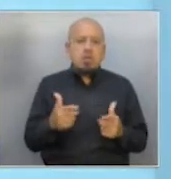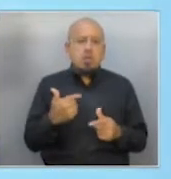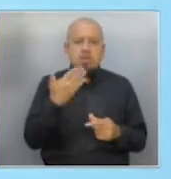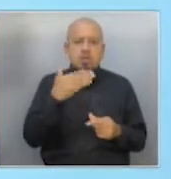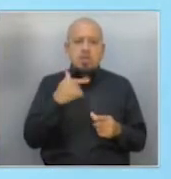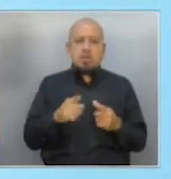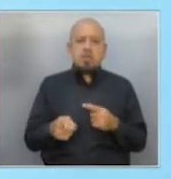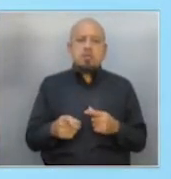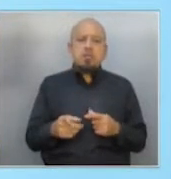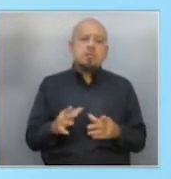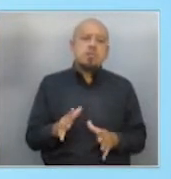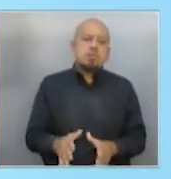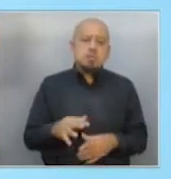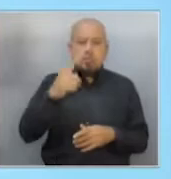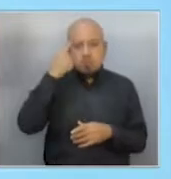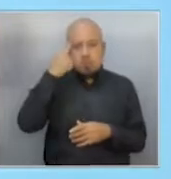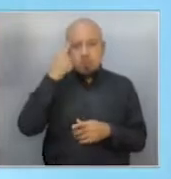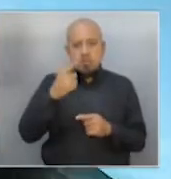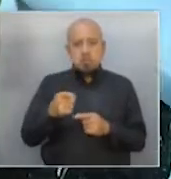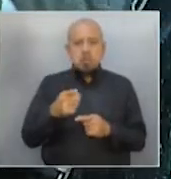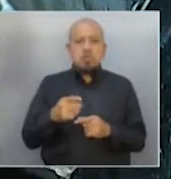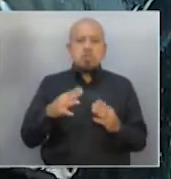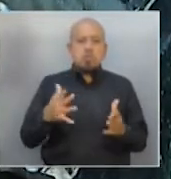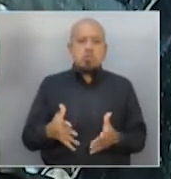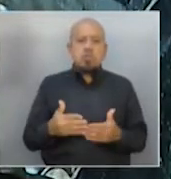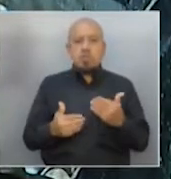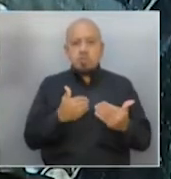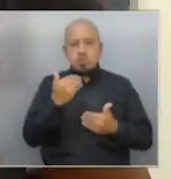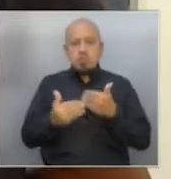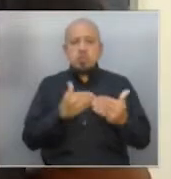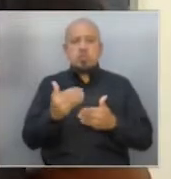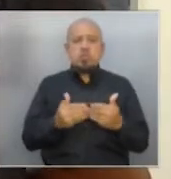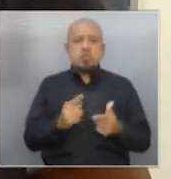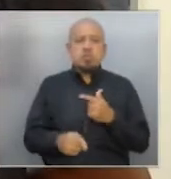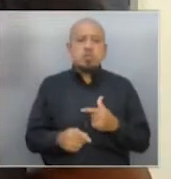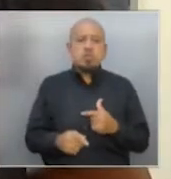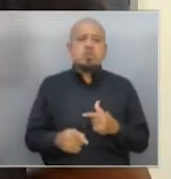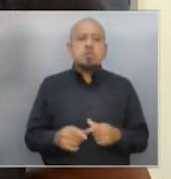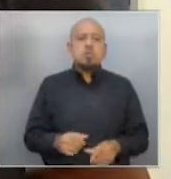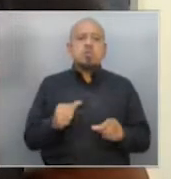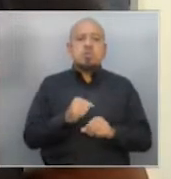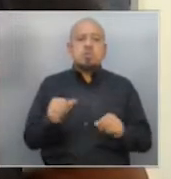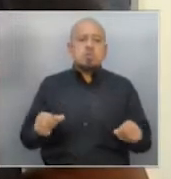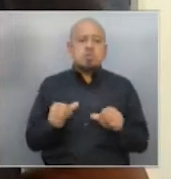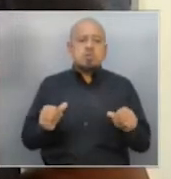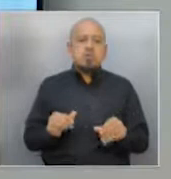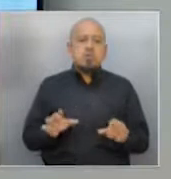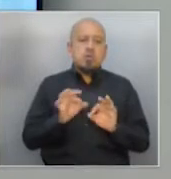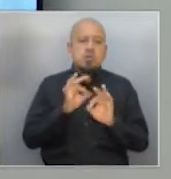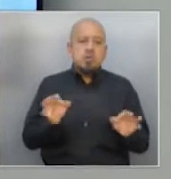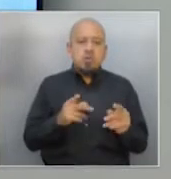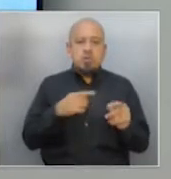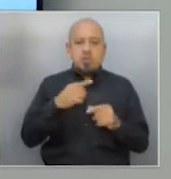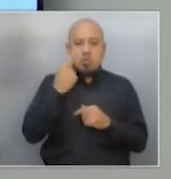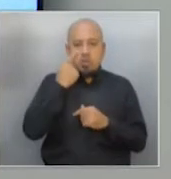y si querés pensar y conectarte con cómo fue el proceso y hacerte las preguntas que sean, todo eso lo puedes hacer. Y si no, simplemente la disfrutás. Y viste que